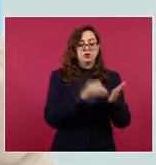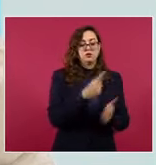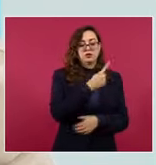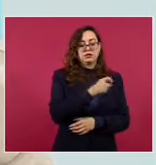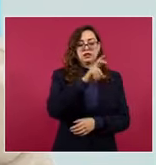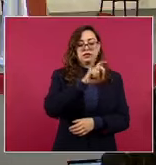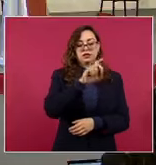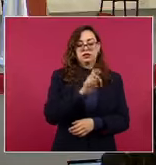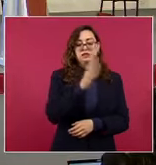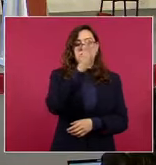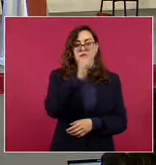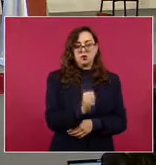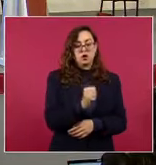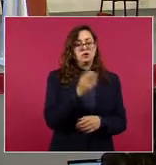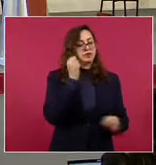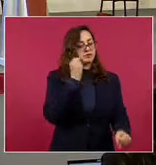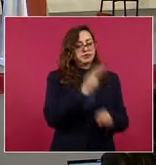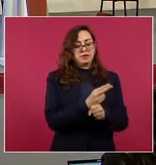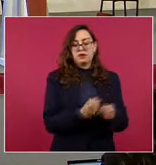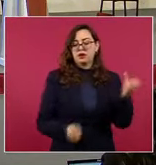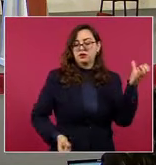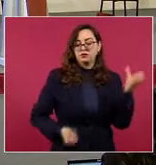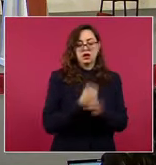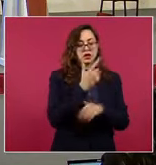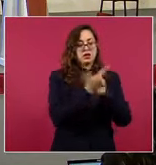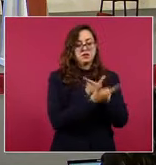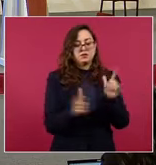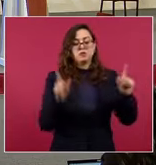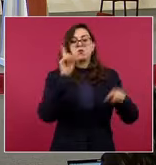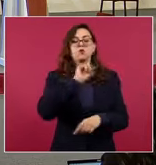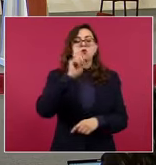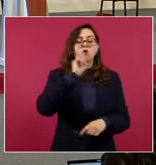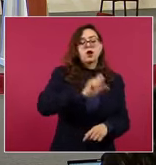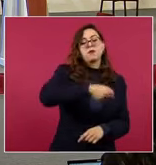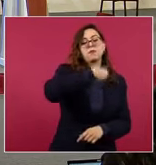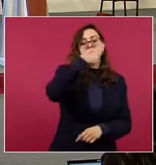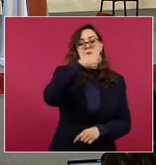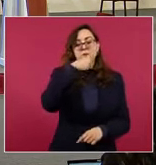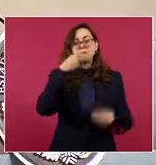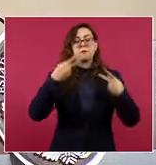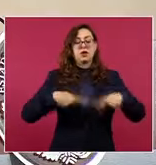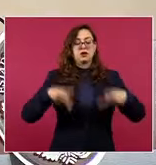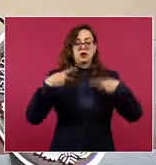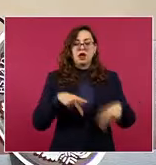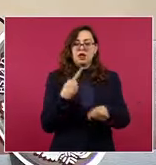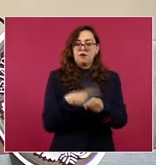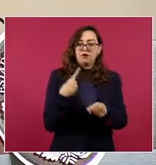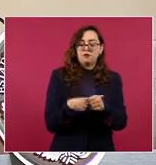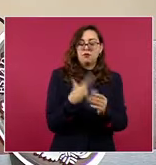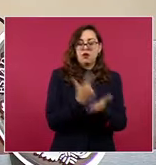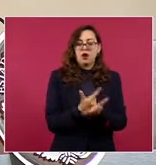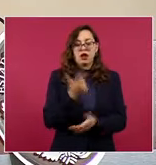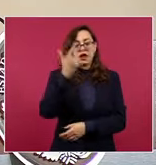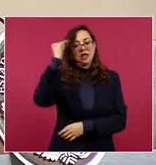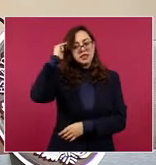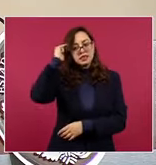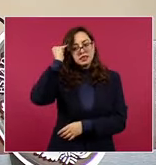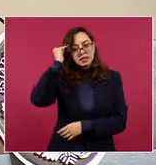4,139 fueron preliberaciones de mujeres, adultos mayores, personas con enfermedades crónico-degenerativas,